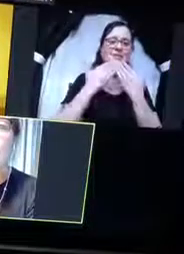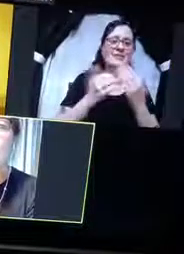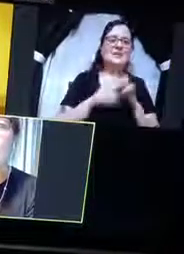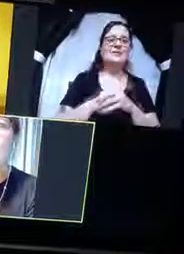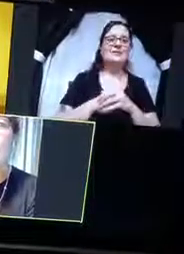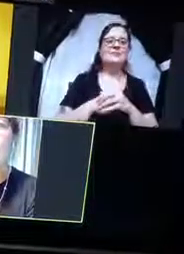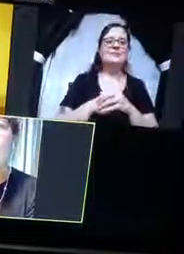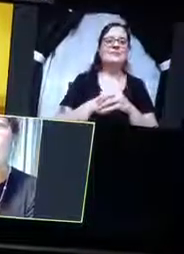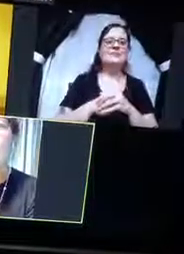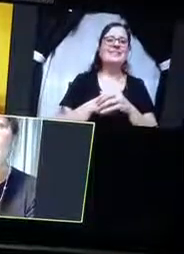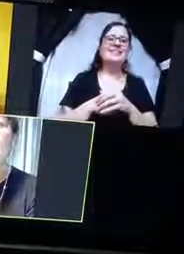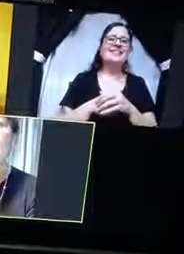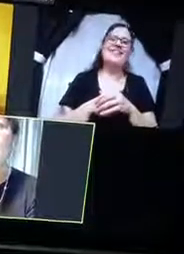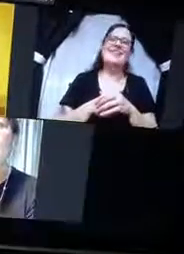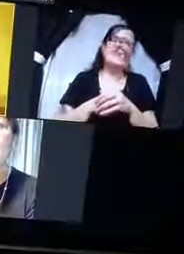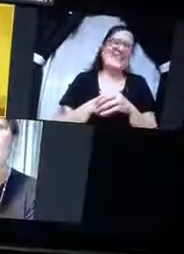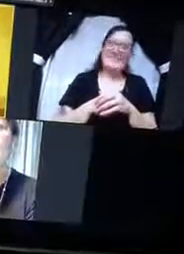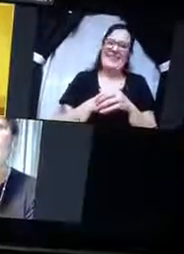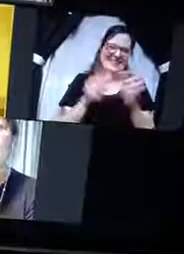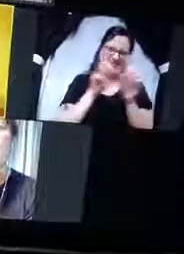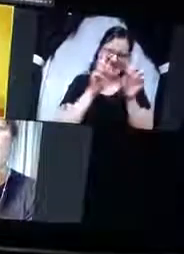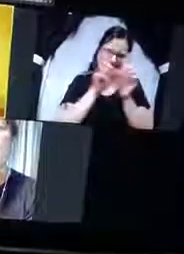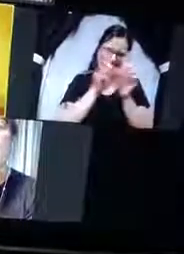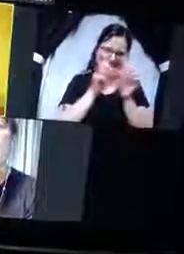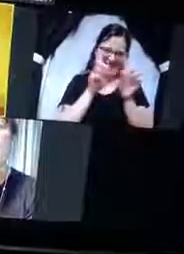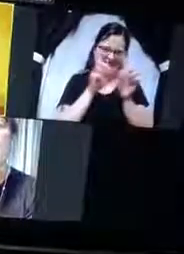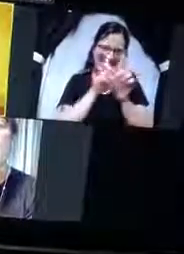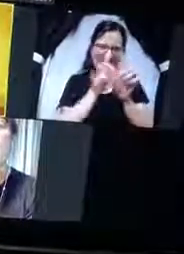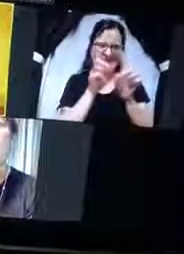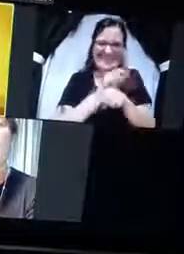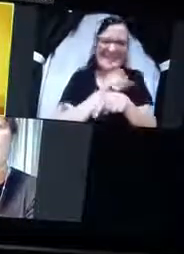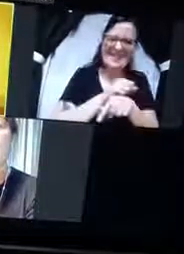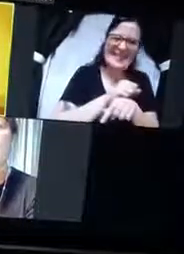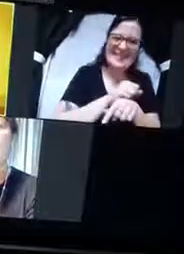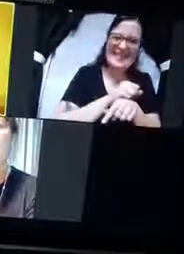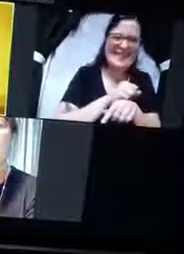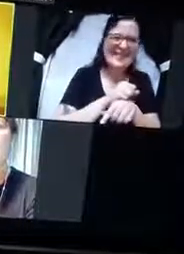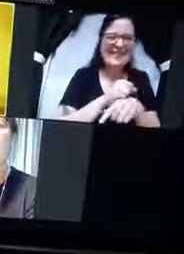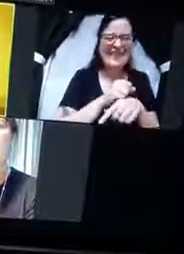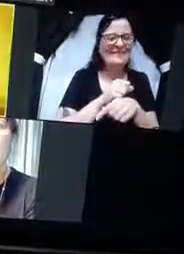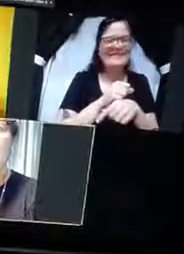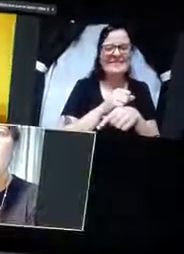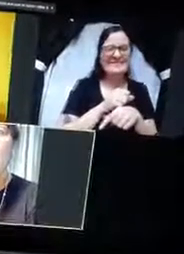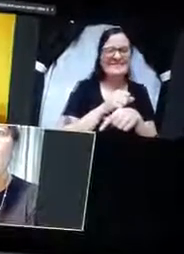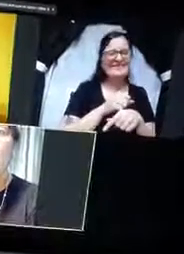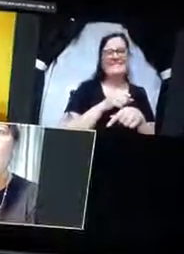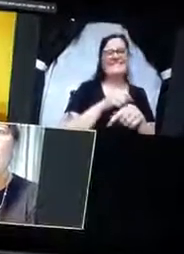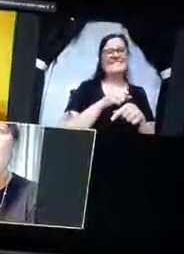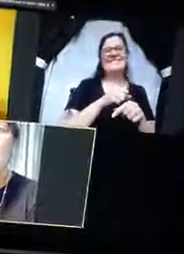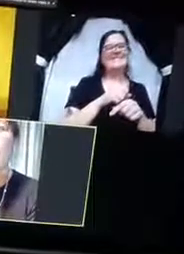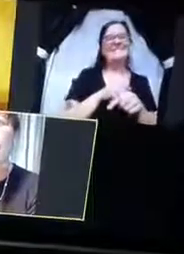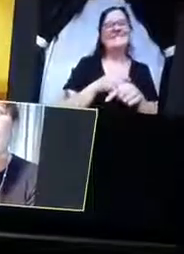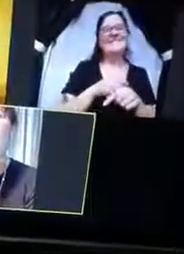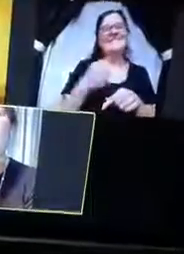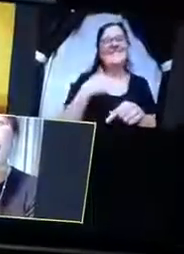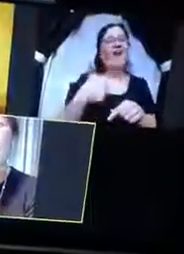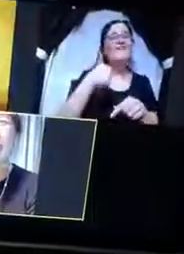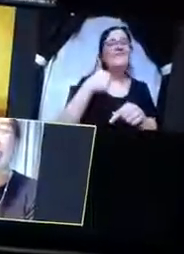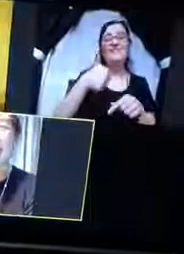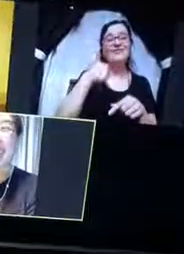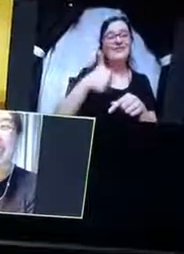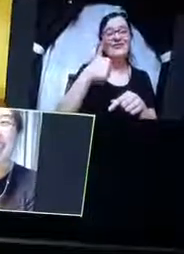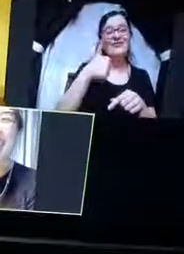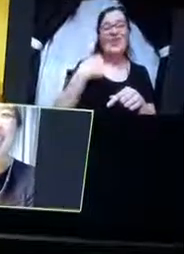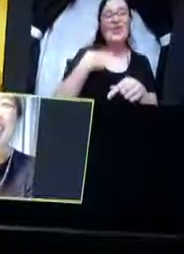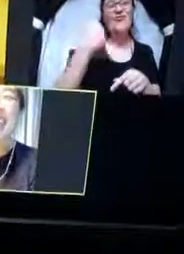Una genia. Te enseñás que sos una genia, enséñate, decite, soy una genia. Soy una genia. Es muy